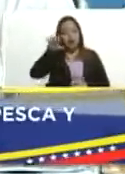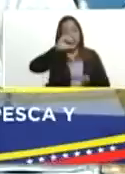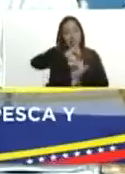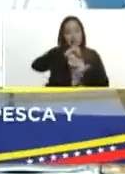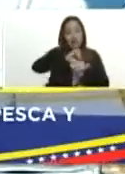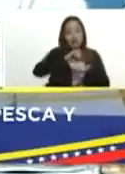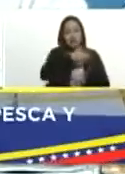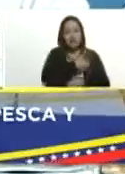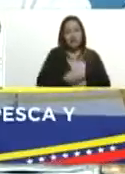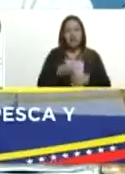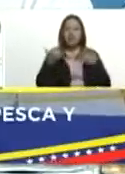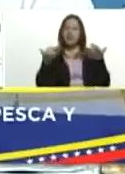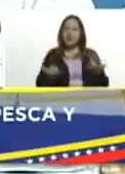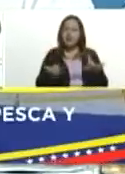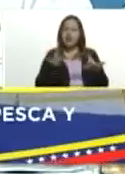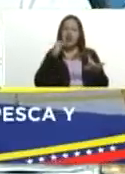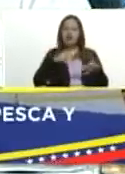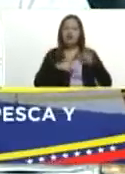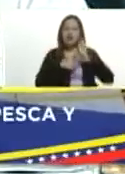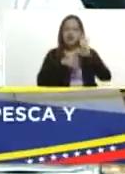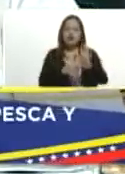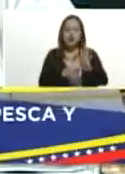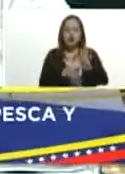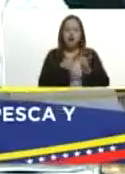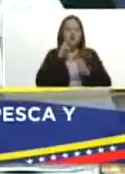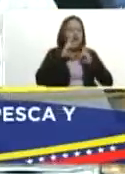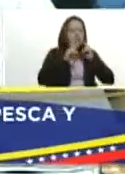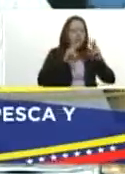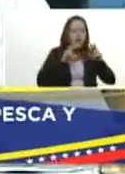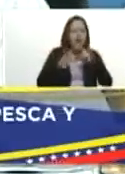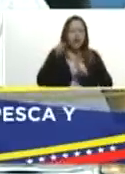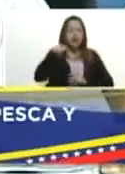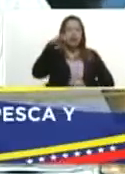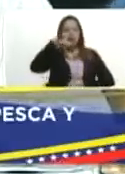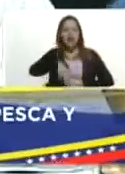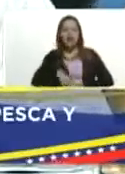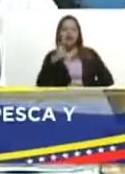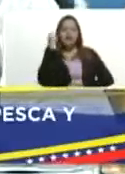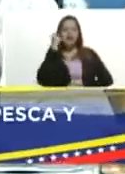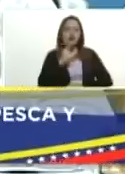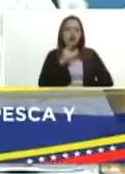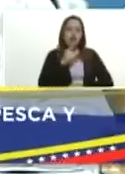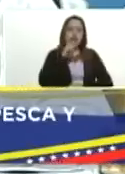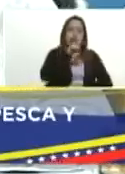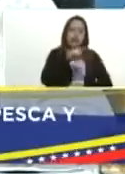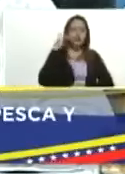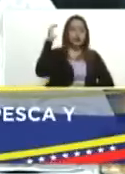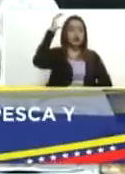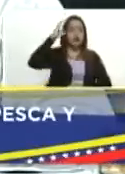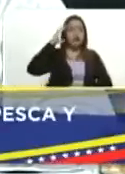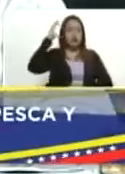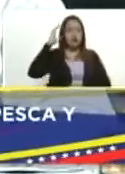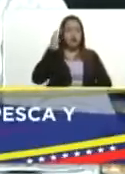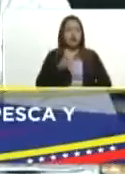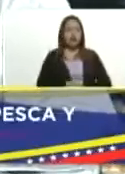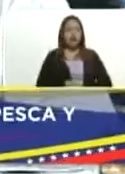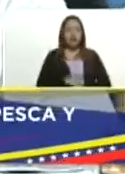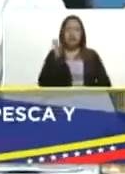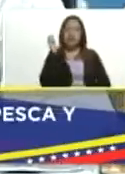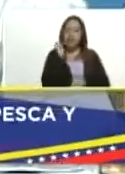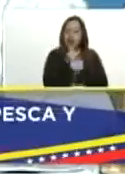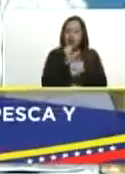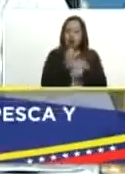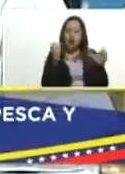presidente, quienes ya pues han manifestado, y ver este estado Sucre también con esas potencialidades mineras,